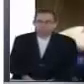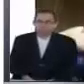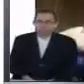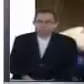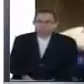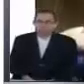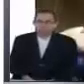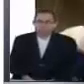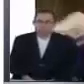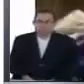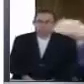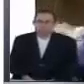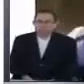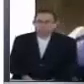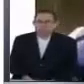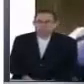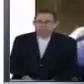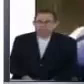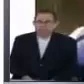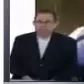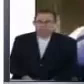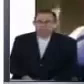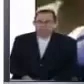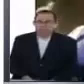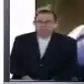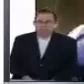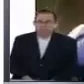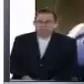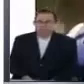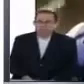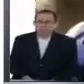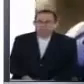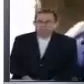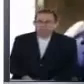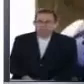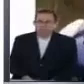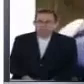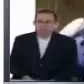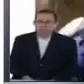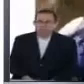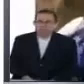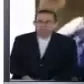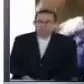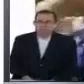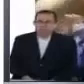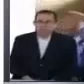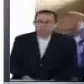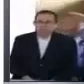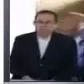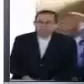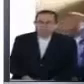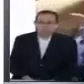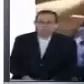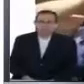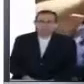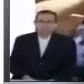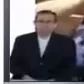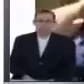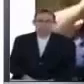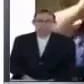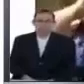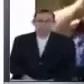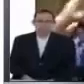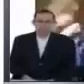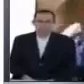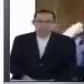sé. Y por eso estoy aquí. Así es. Yo voy a hacer hasta lo imposible para que ella no vaya para ese camino, porque necesita